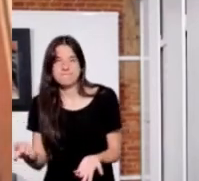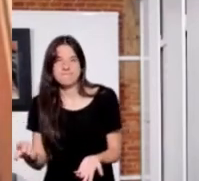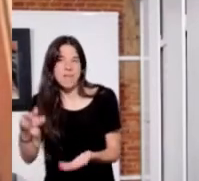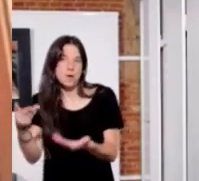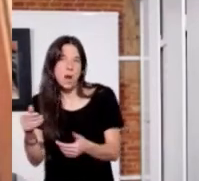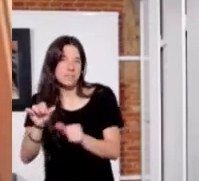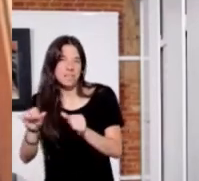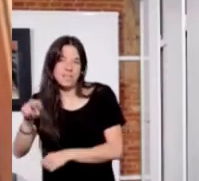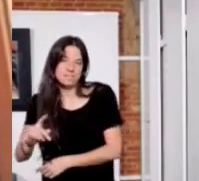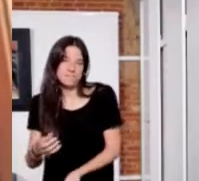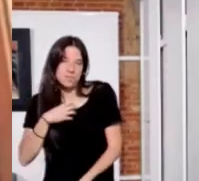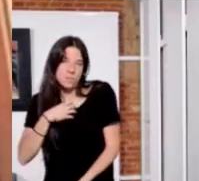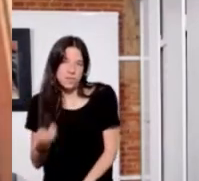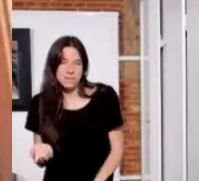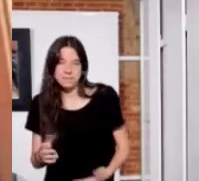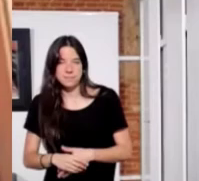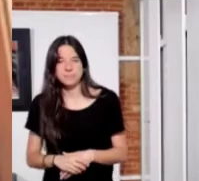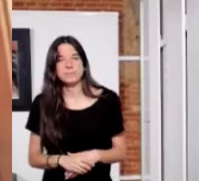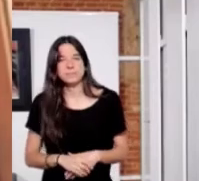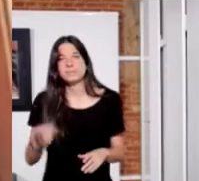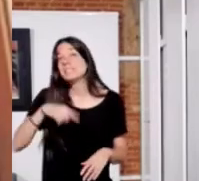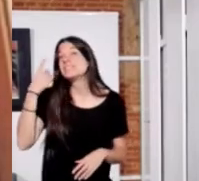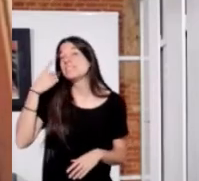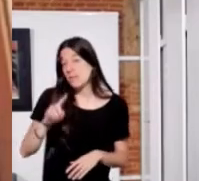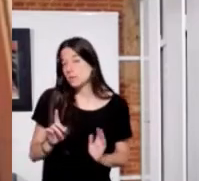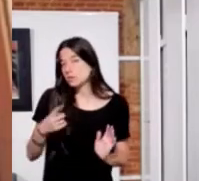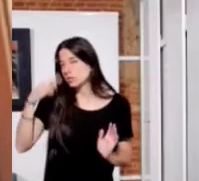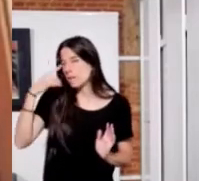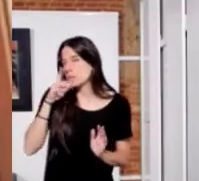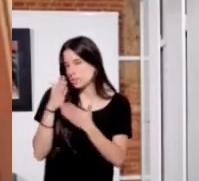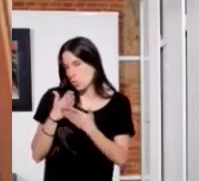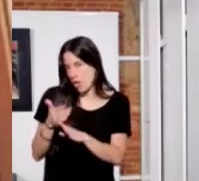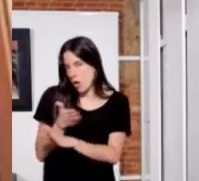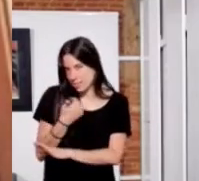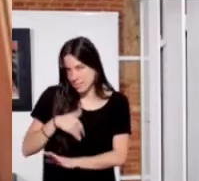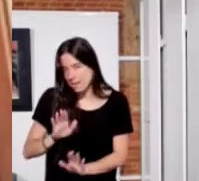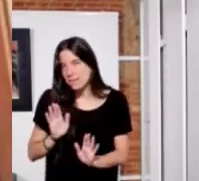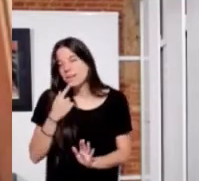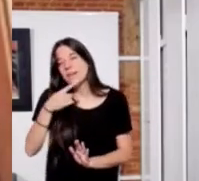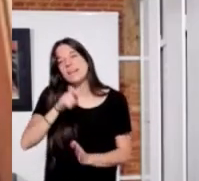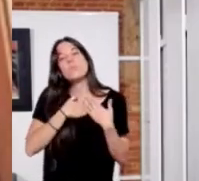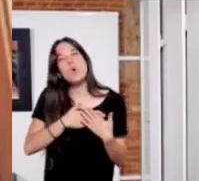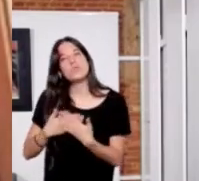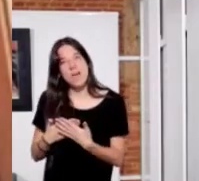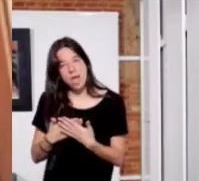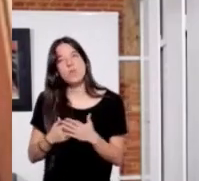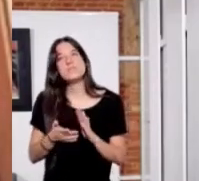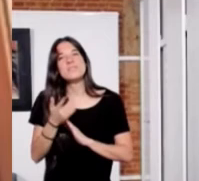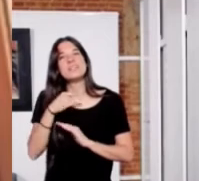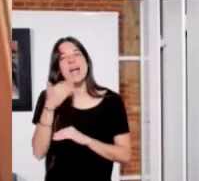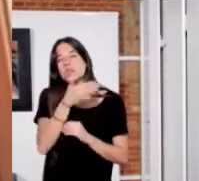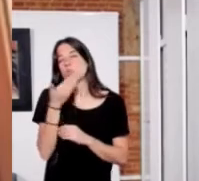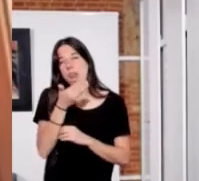es meramente un cliente. Sabemos, porque eso está estudiado, que el voluntariado es la mejor escuela de